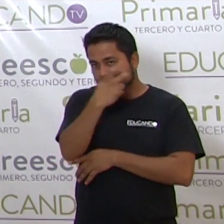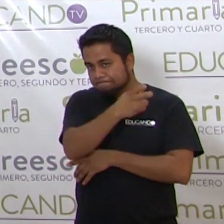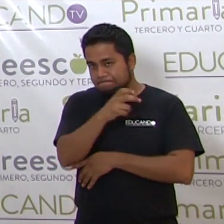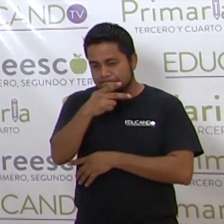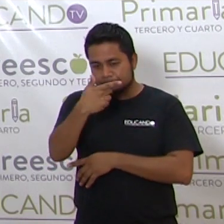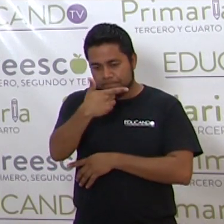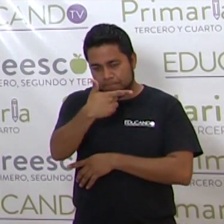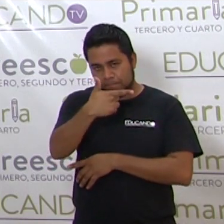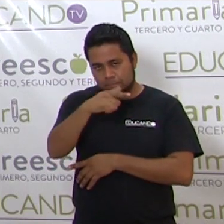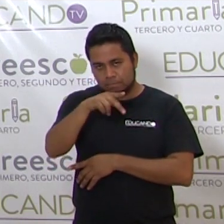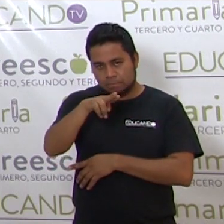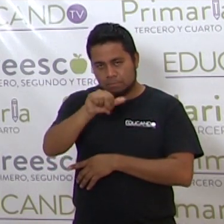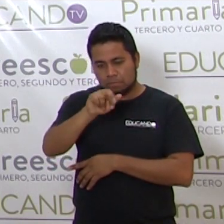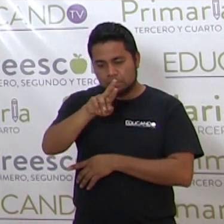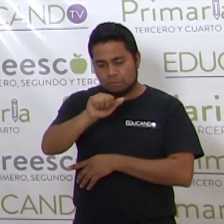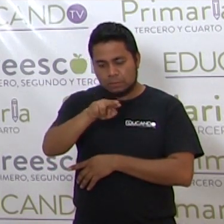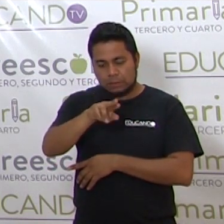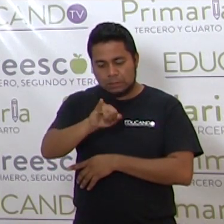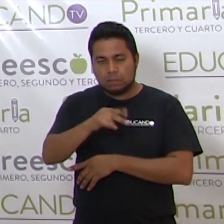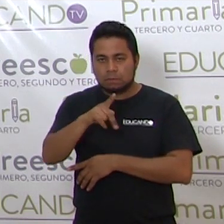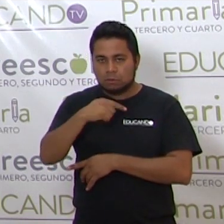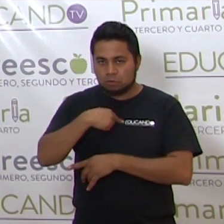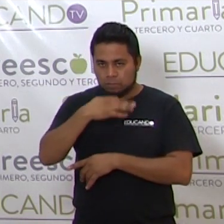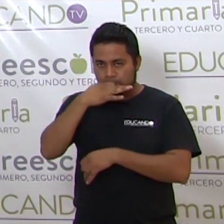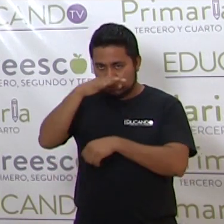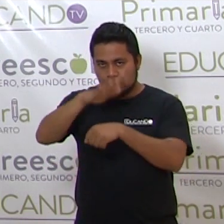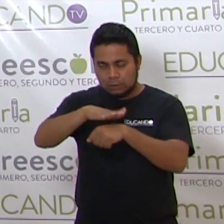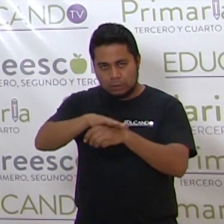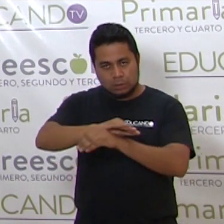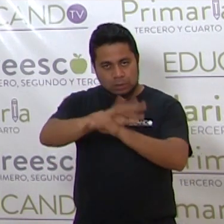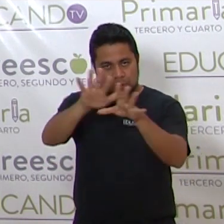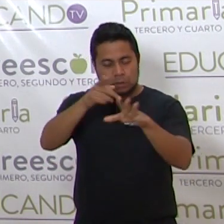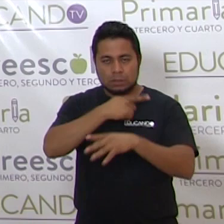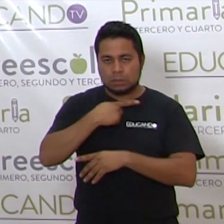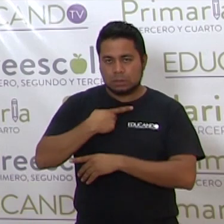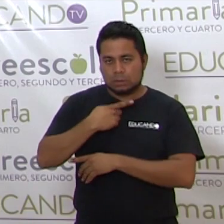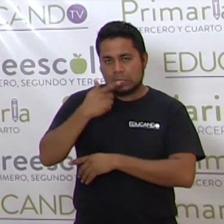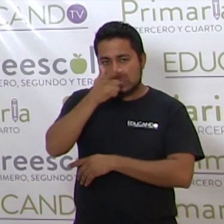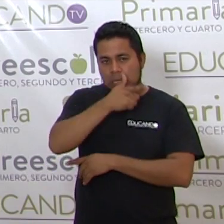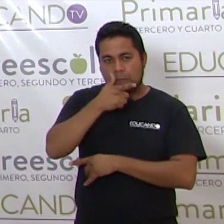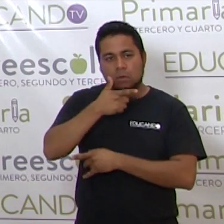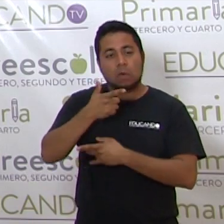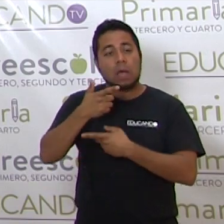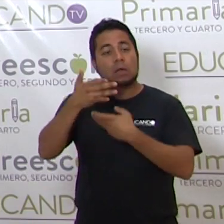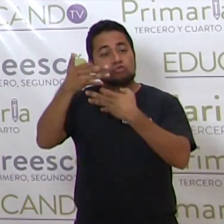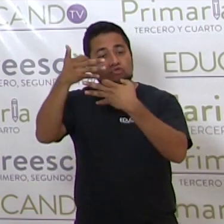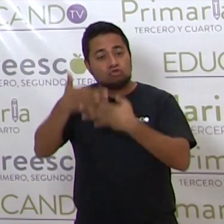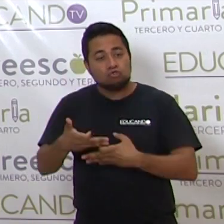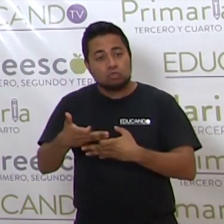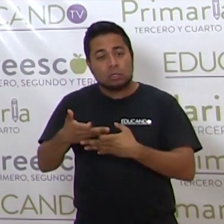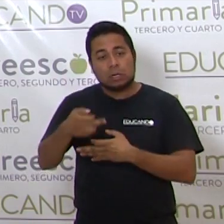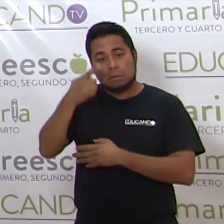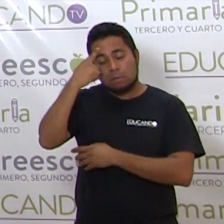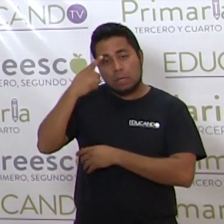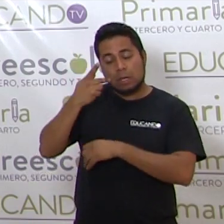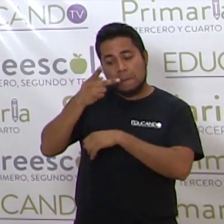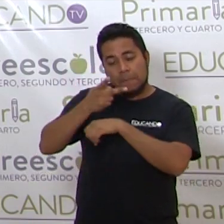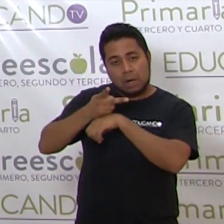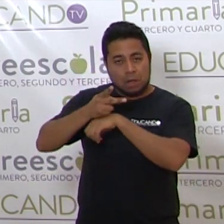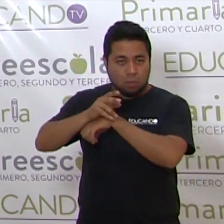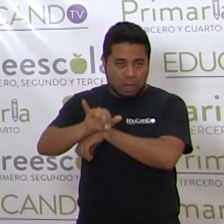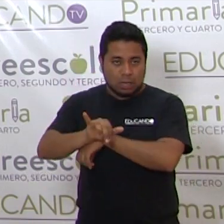guaraní pero si quiero que les quede claro que es una lengua originaria de el paraguay